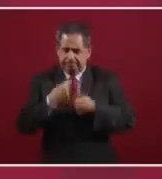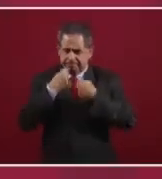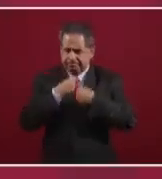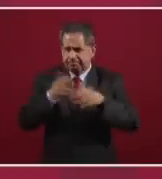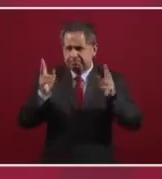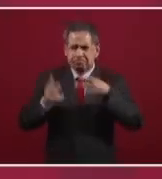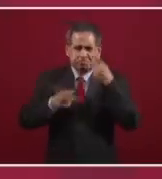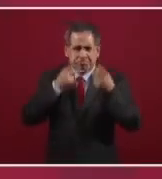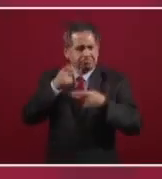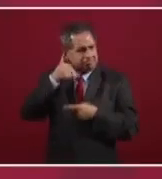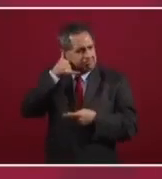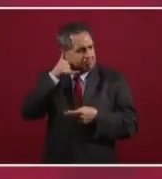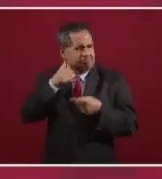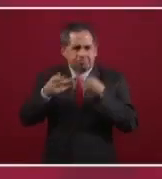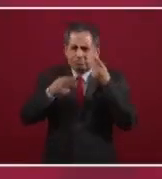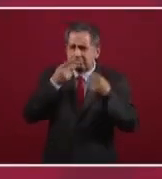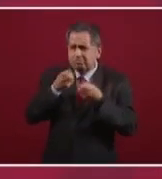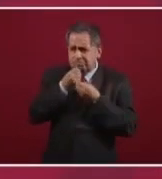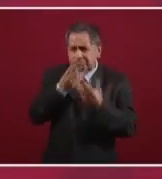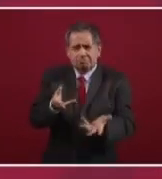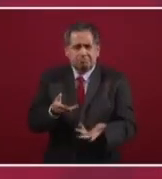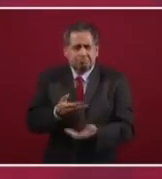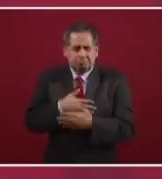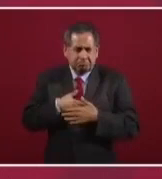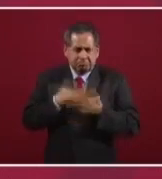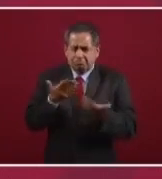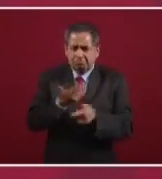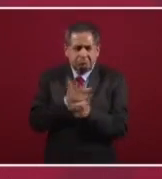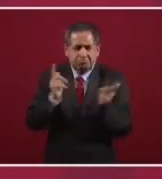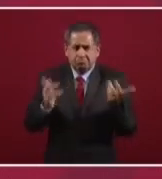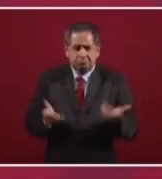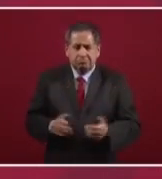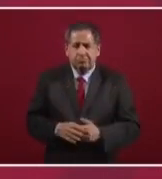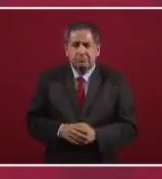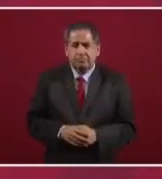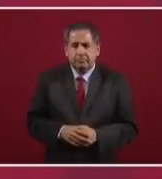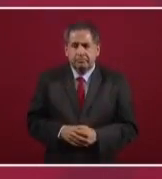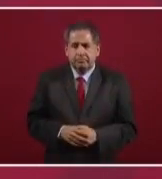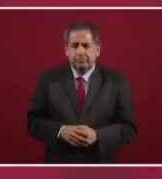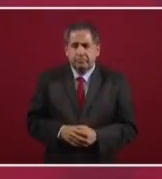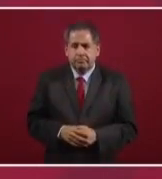podemos decir las cosas, ¿no?, con claridad.